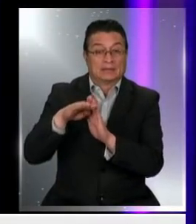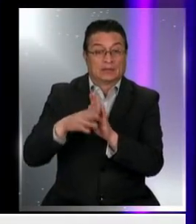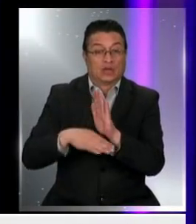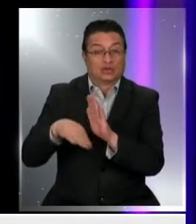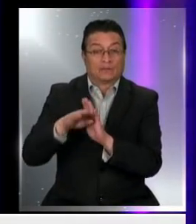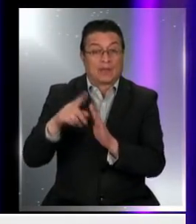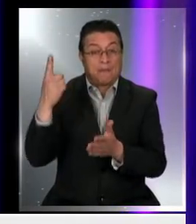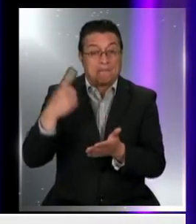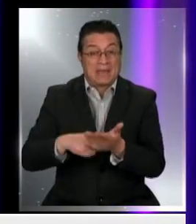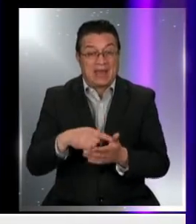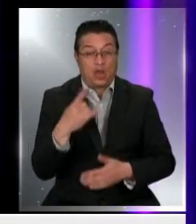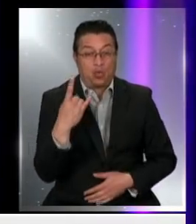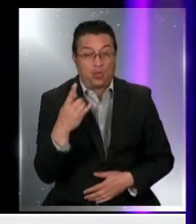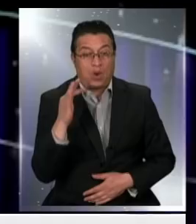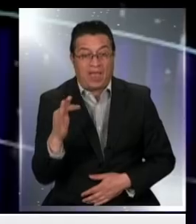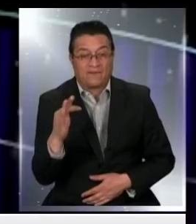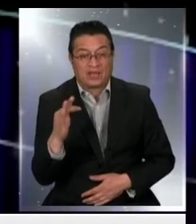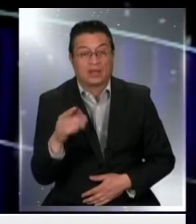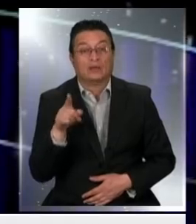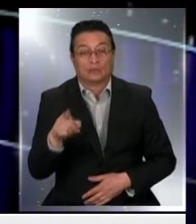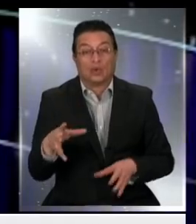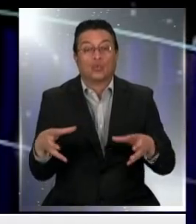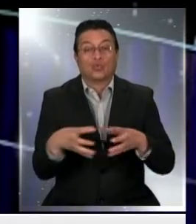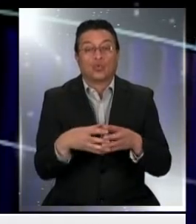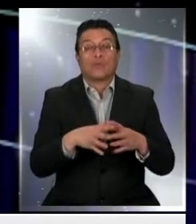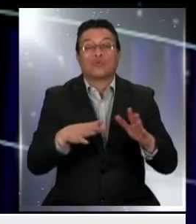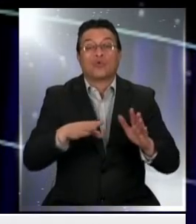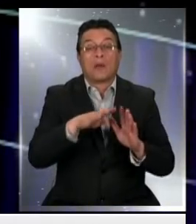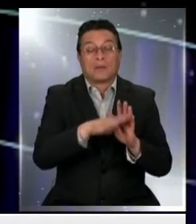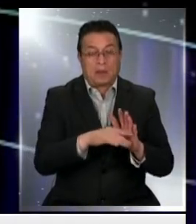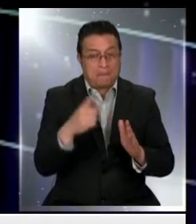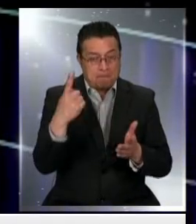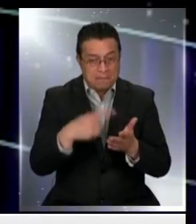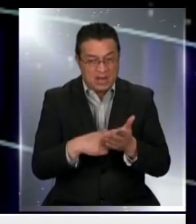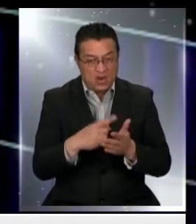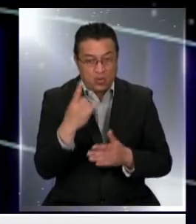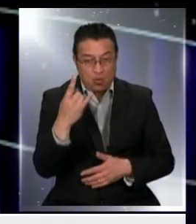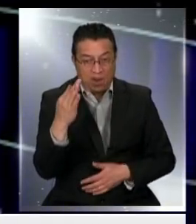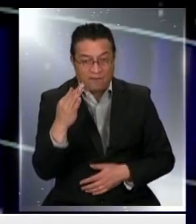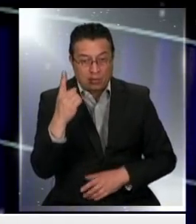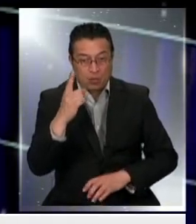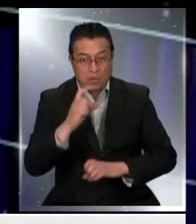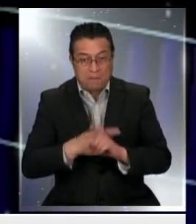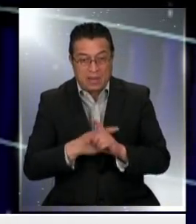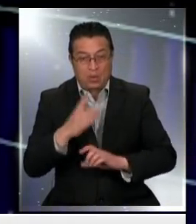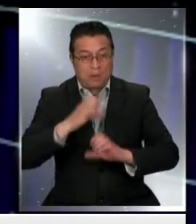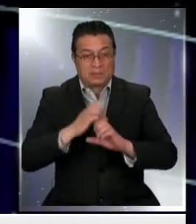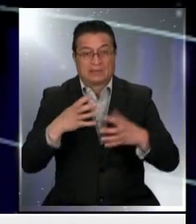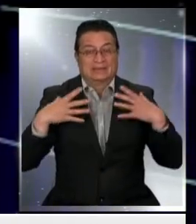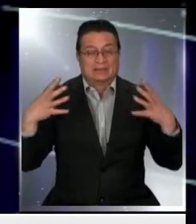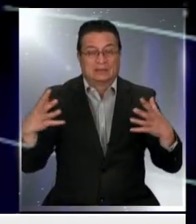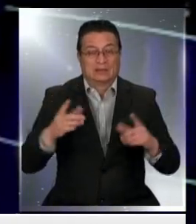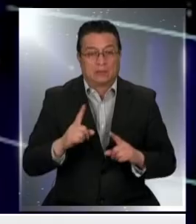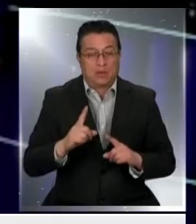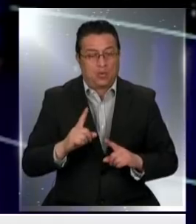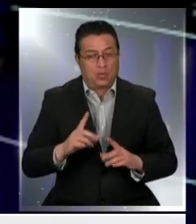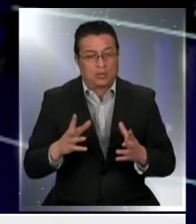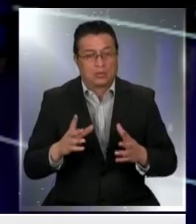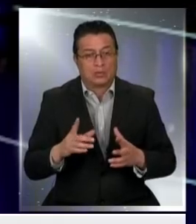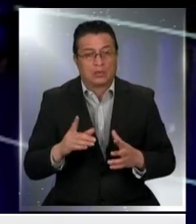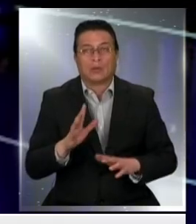sobre 1.000 UF, pero es un sector muy minoritario de la población. 1.000 UF al mes en una empresa no es tanto. No, 1.000 UF,